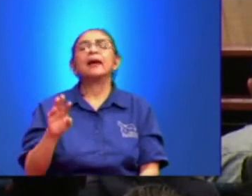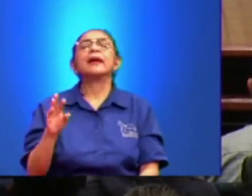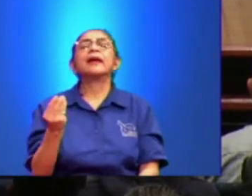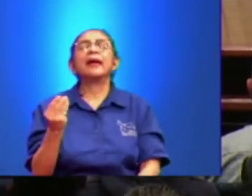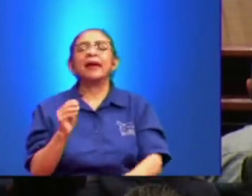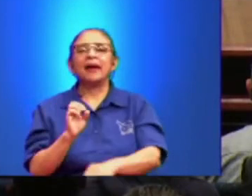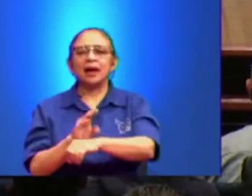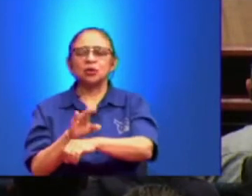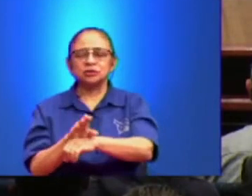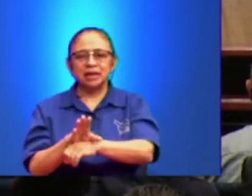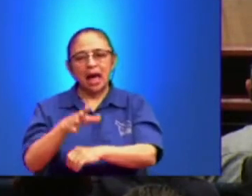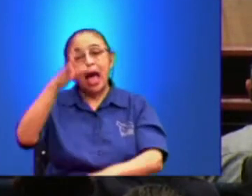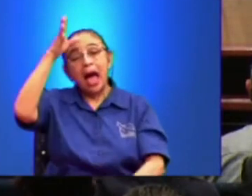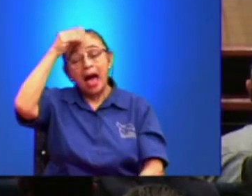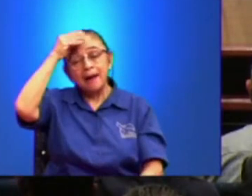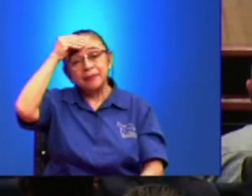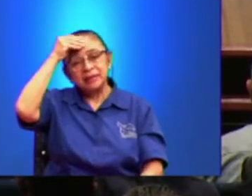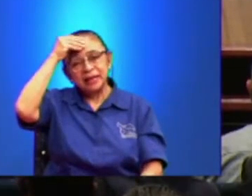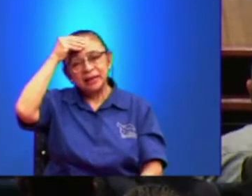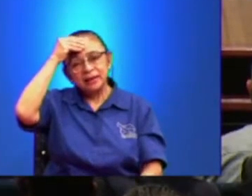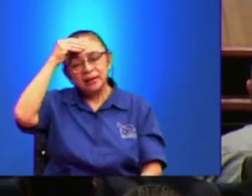ahora de qué